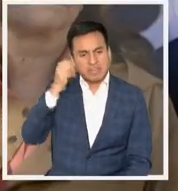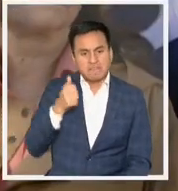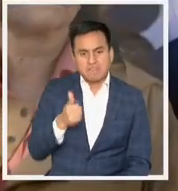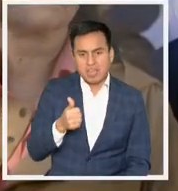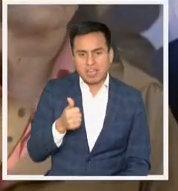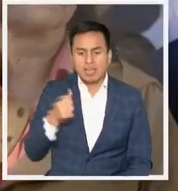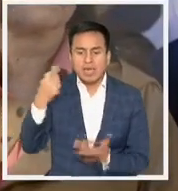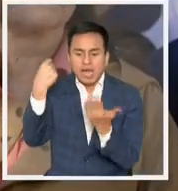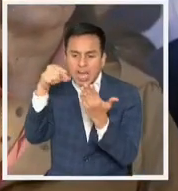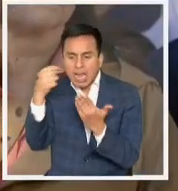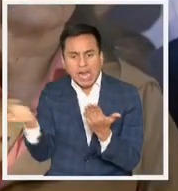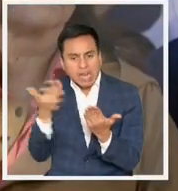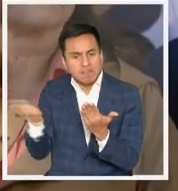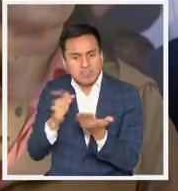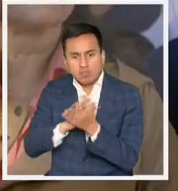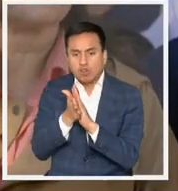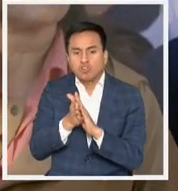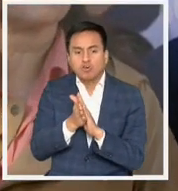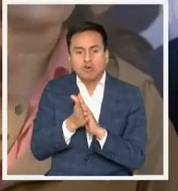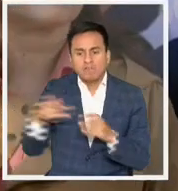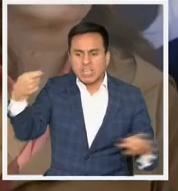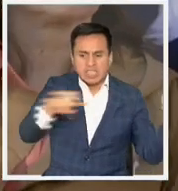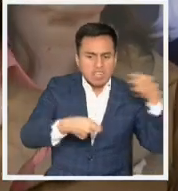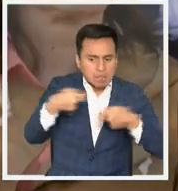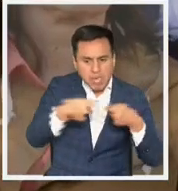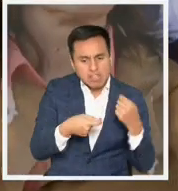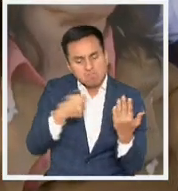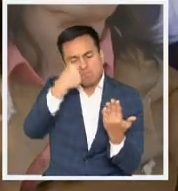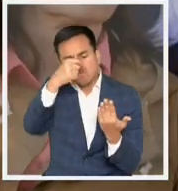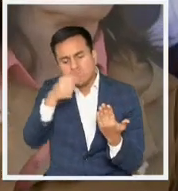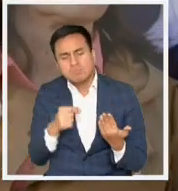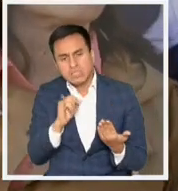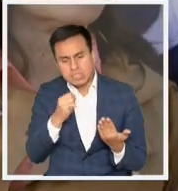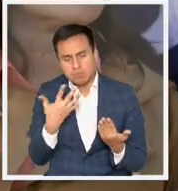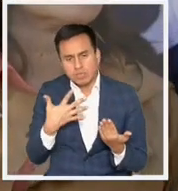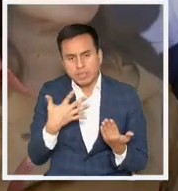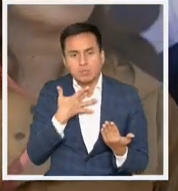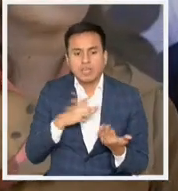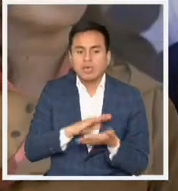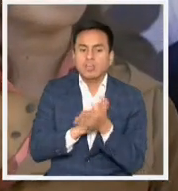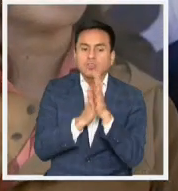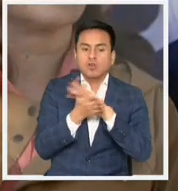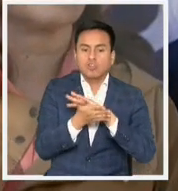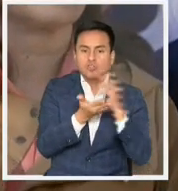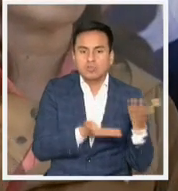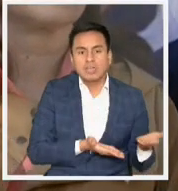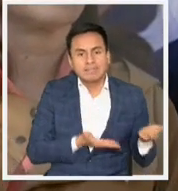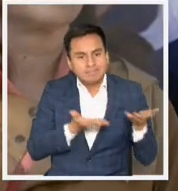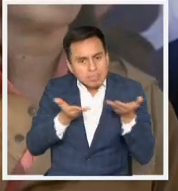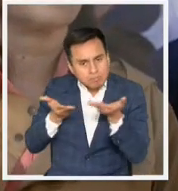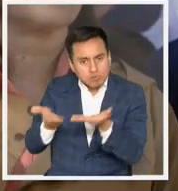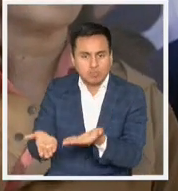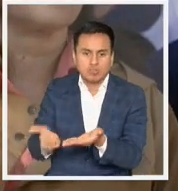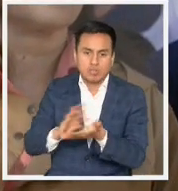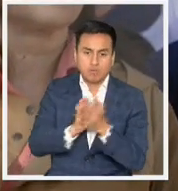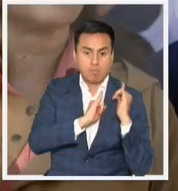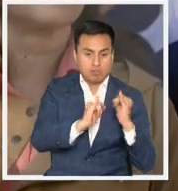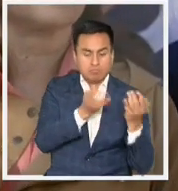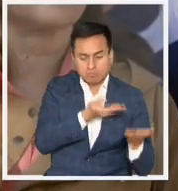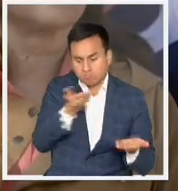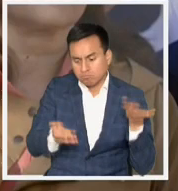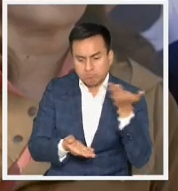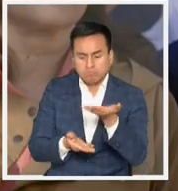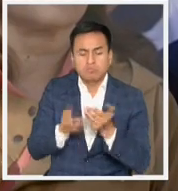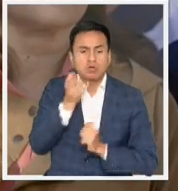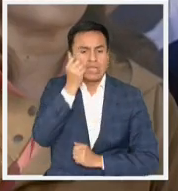buena hora que se revise todos los sistemas de financiamiento, y todos tienen que poner a disposición toda la información, y